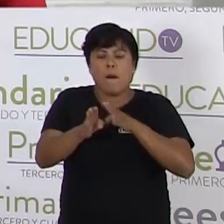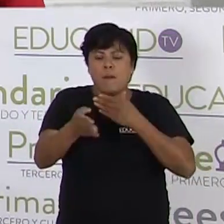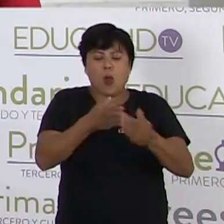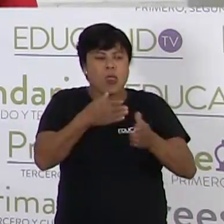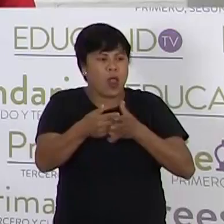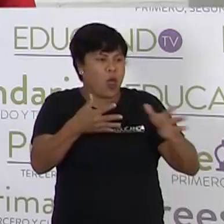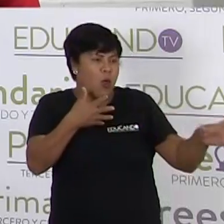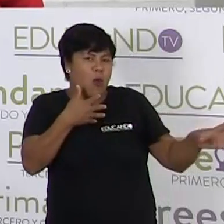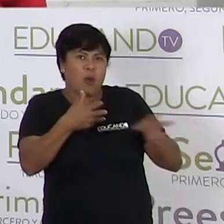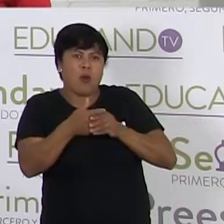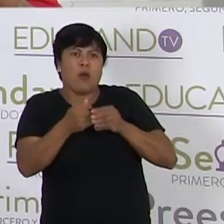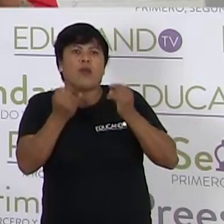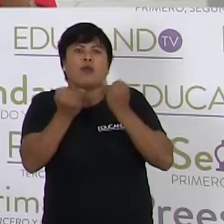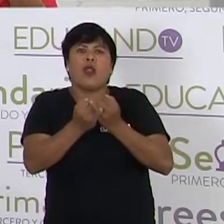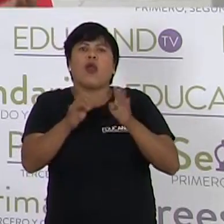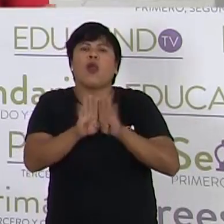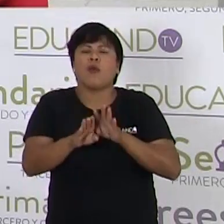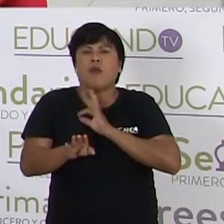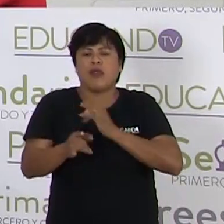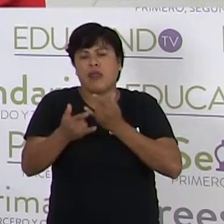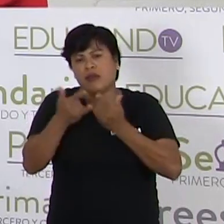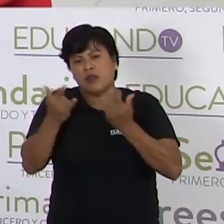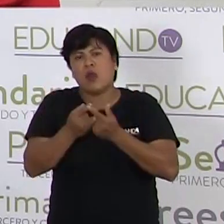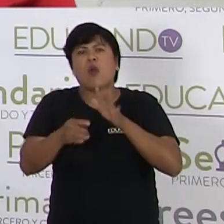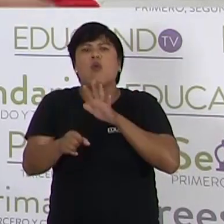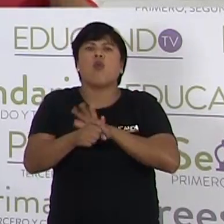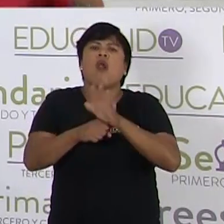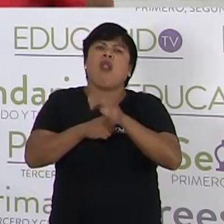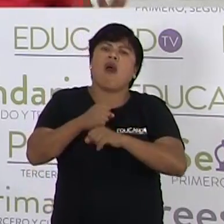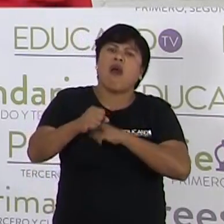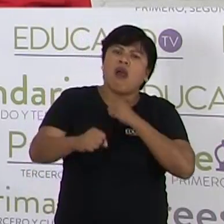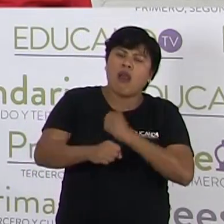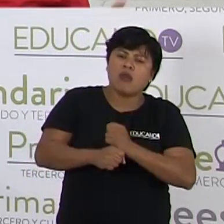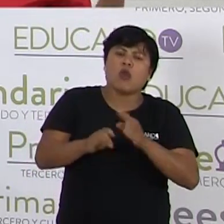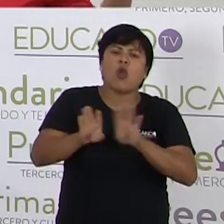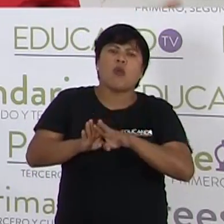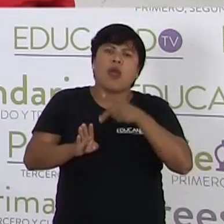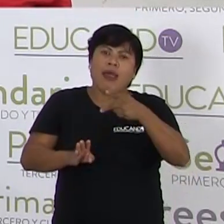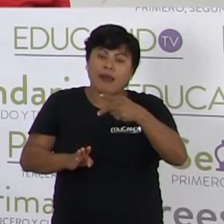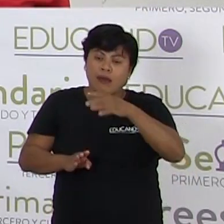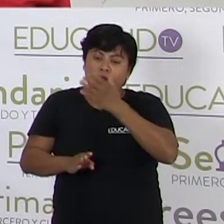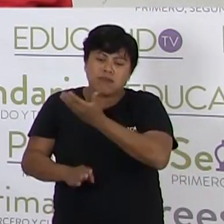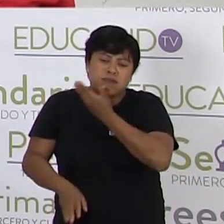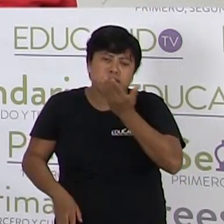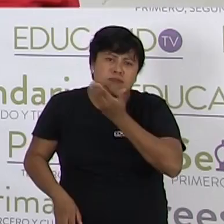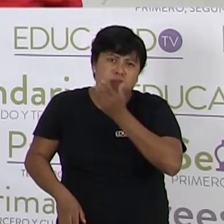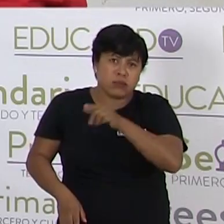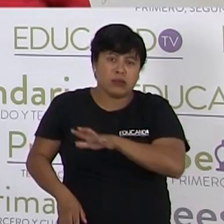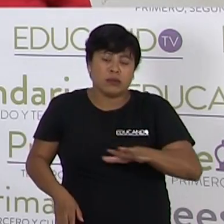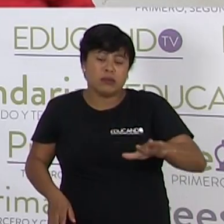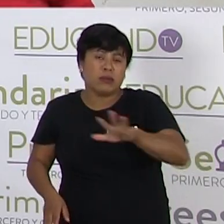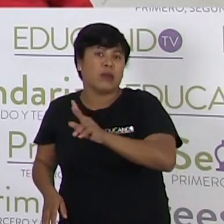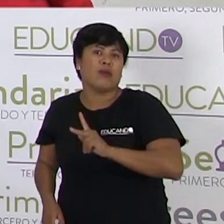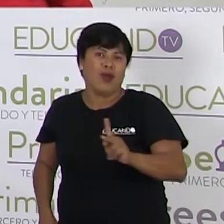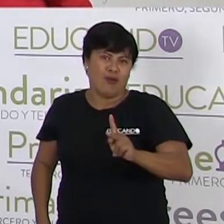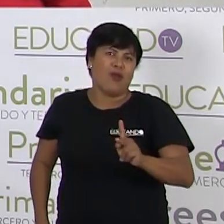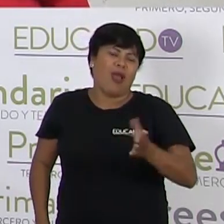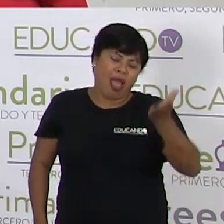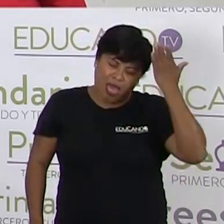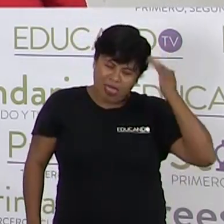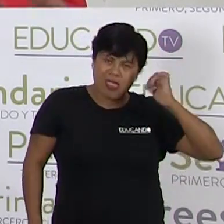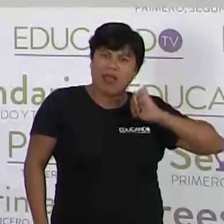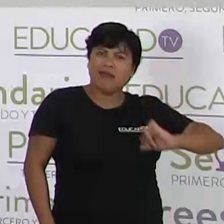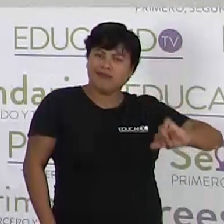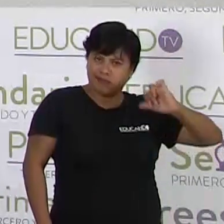y empezar por describirlos, en qué año estaban, cómo eran las costumbres de ese tiempo. Bueno,